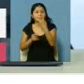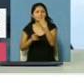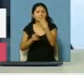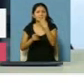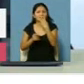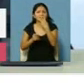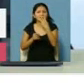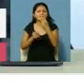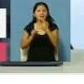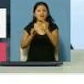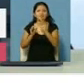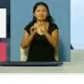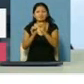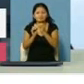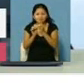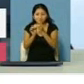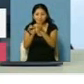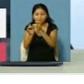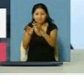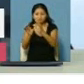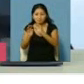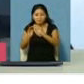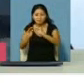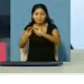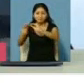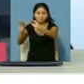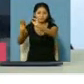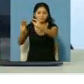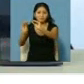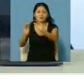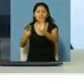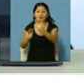por todas las líneas en todo el territorio nacional